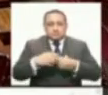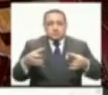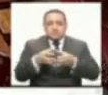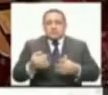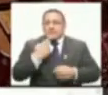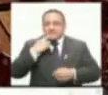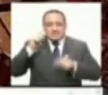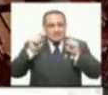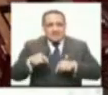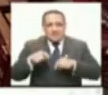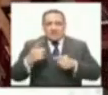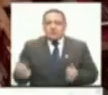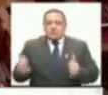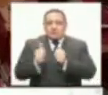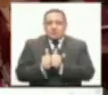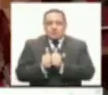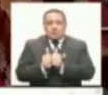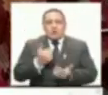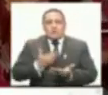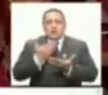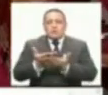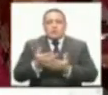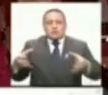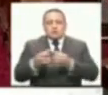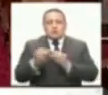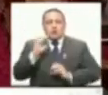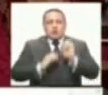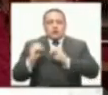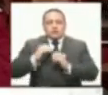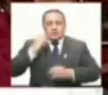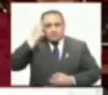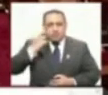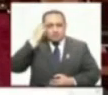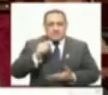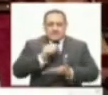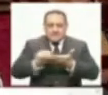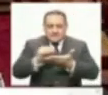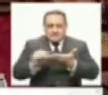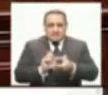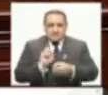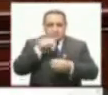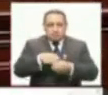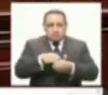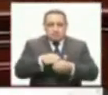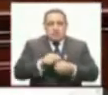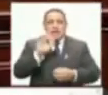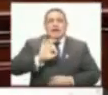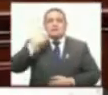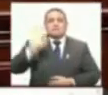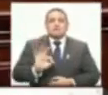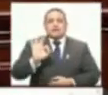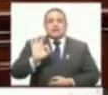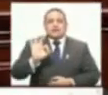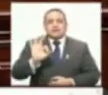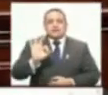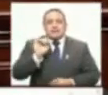tiene que incluir al lado de candidatos propuestos por las organizaciones políticas inscritas a porcentajes de